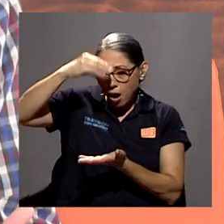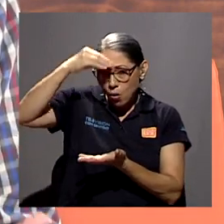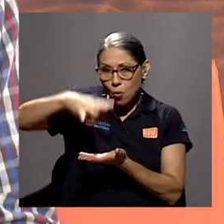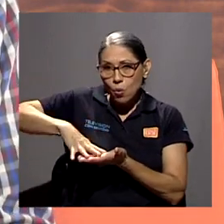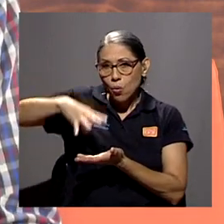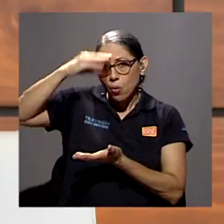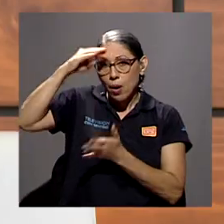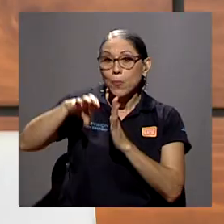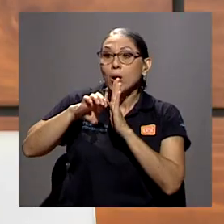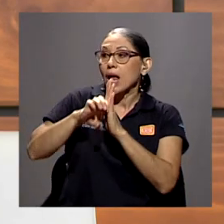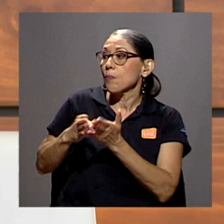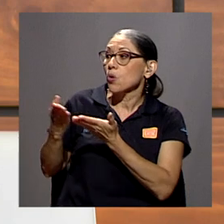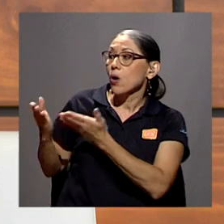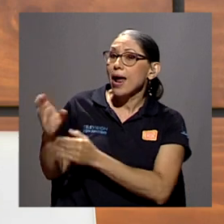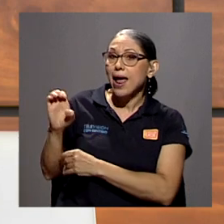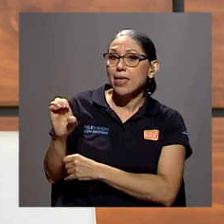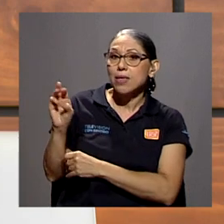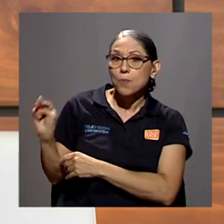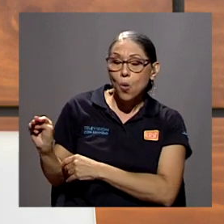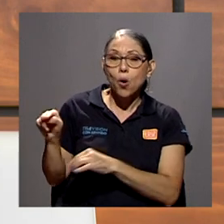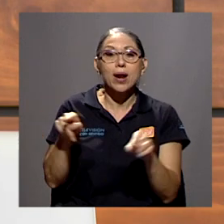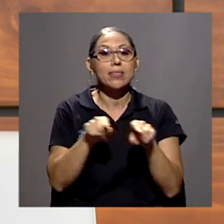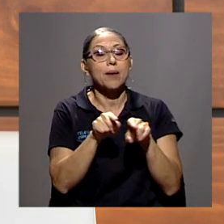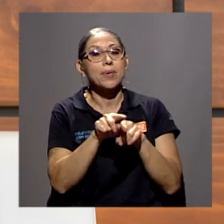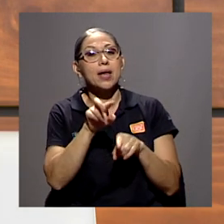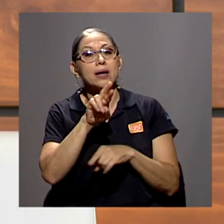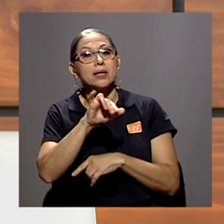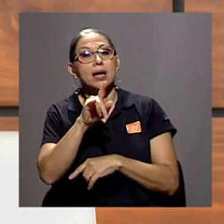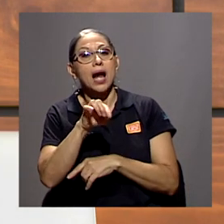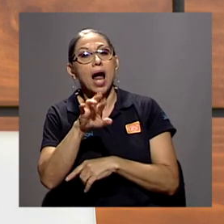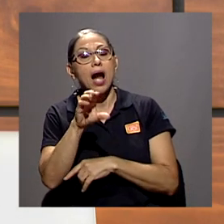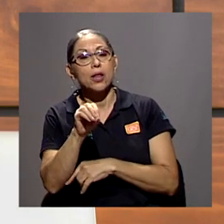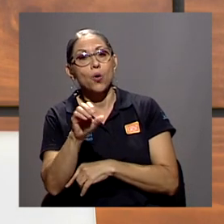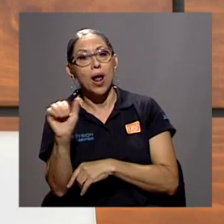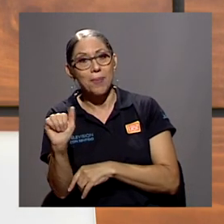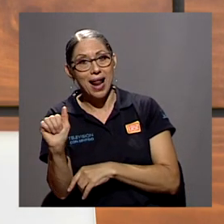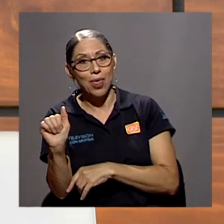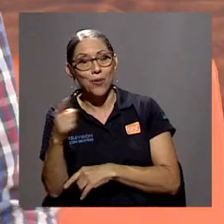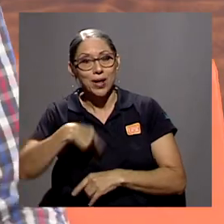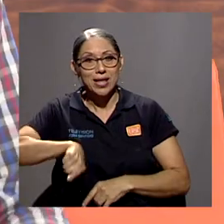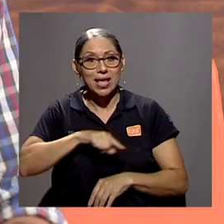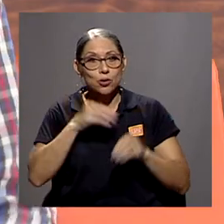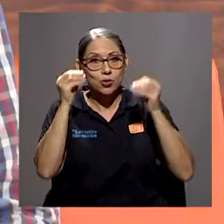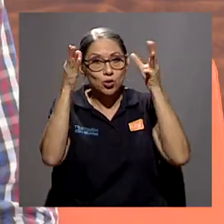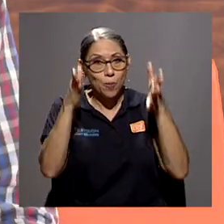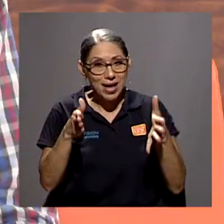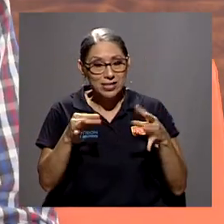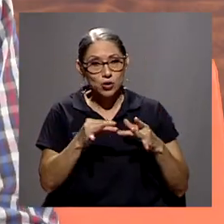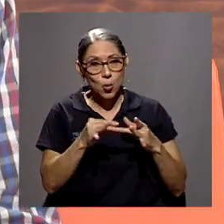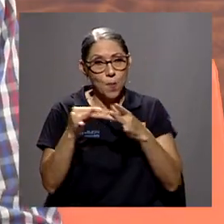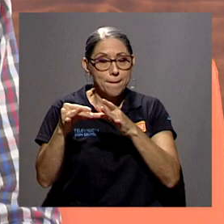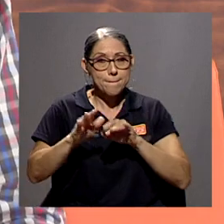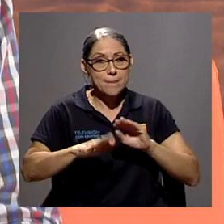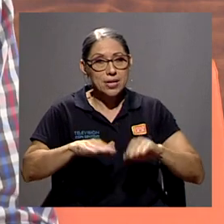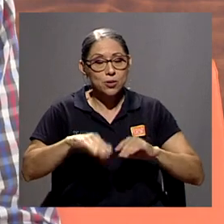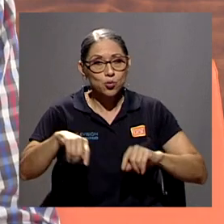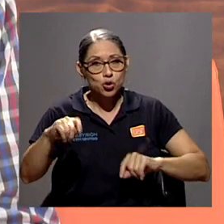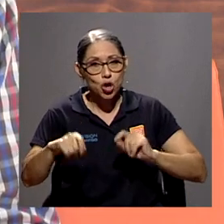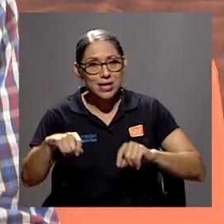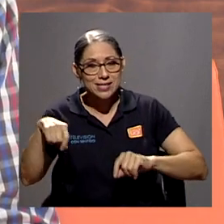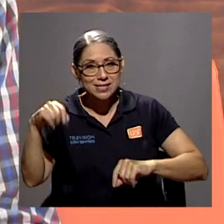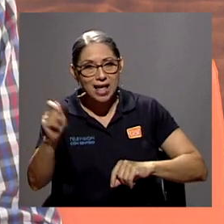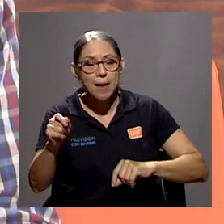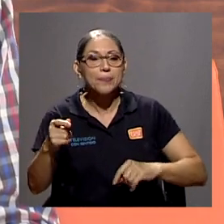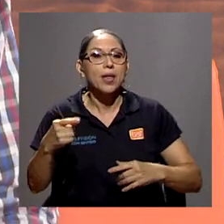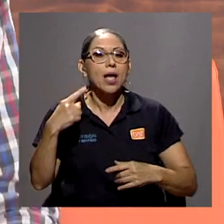ejemplo a demora a un ricardo alvarado que es el maestro nosotros como institución instalará porque nos ha enseñado